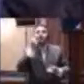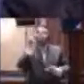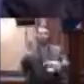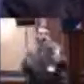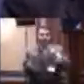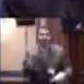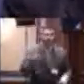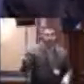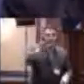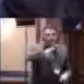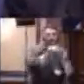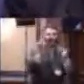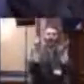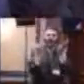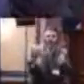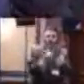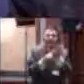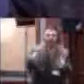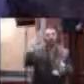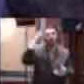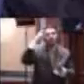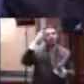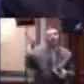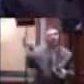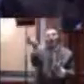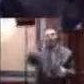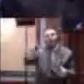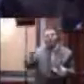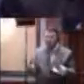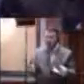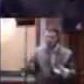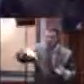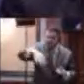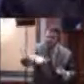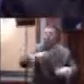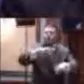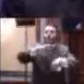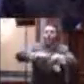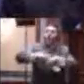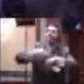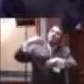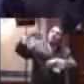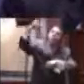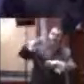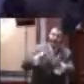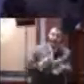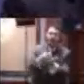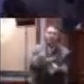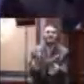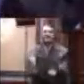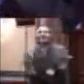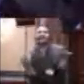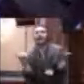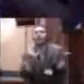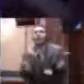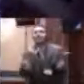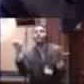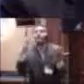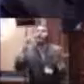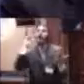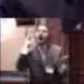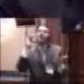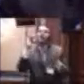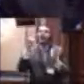de ruta del que aquí se ha hablado, no todo puede ir al mismo tiempo, quizás sea también una de las claves para